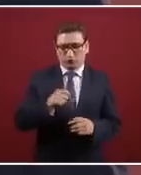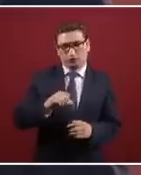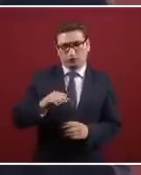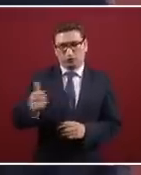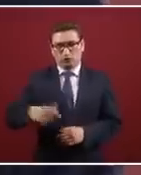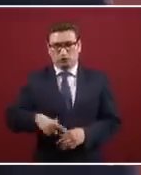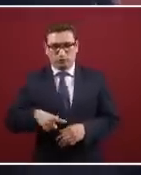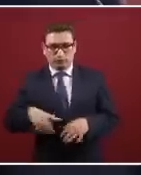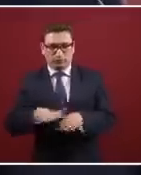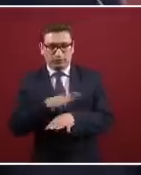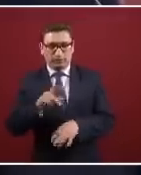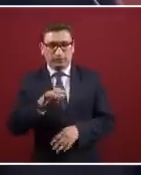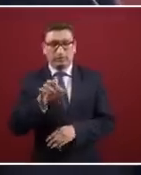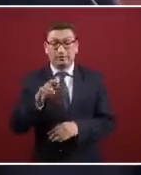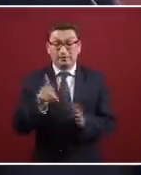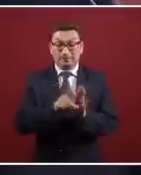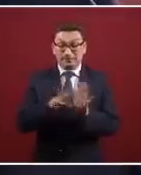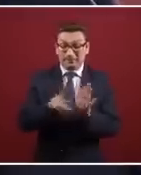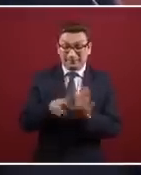la prensa